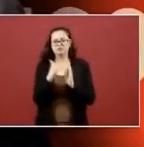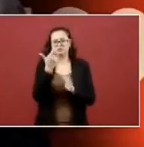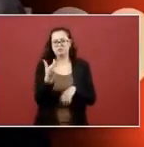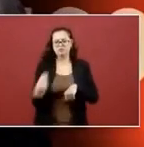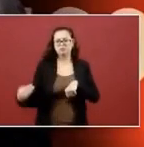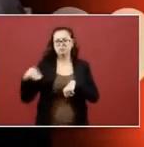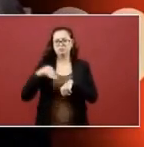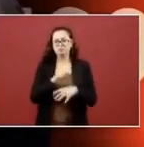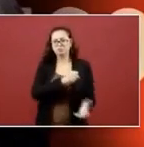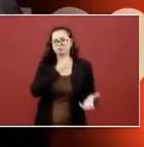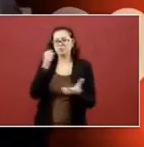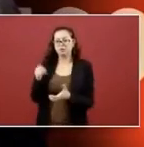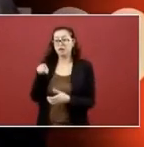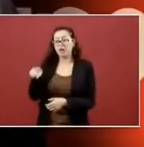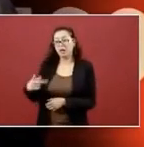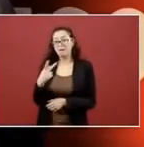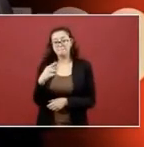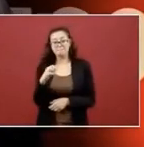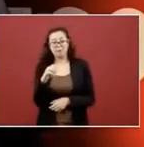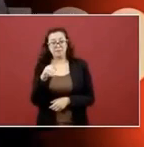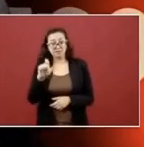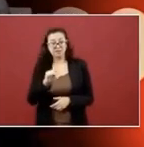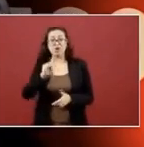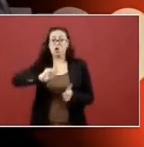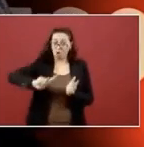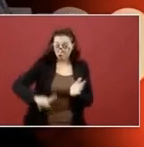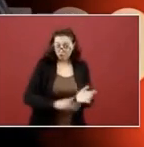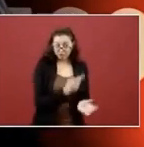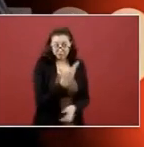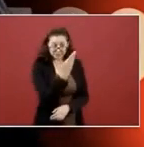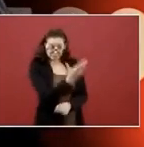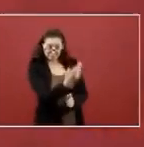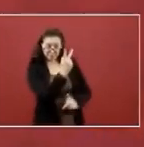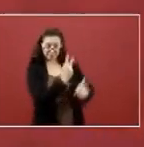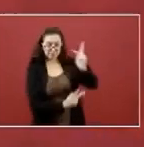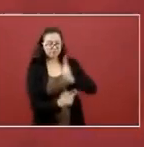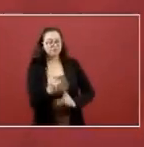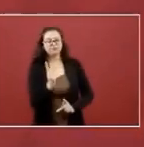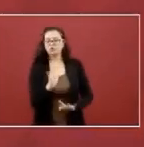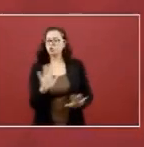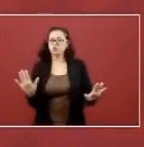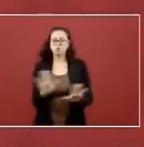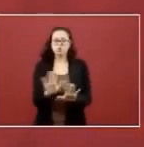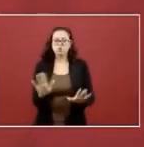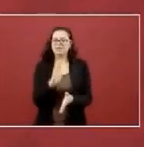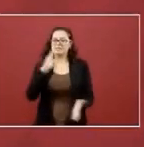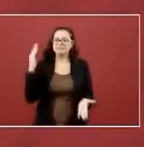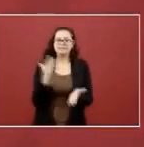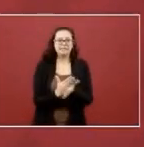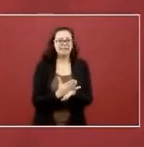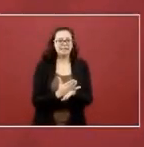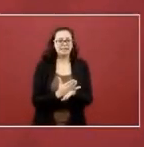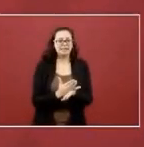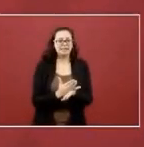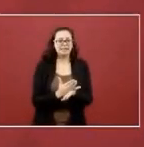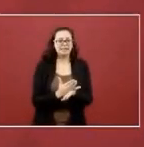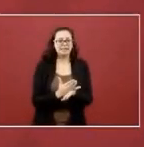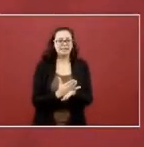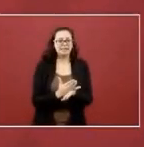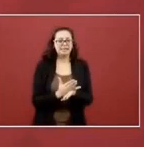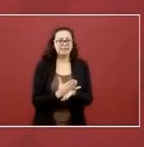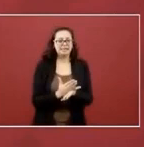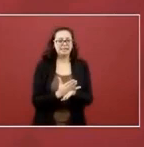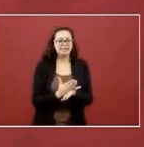le va a permitir a Pemex no endeudarse de manera neta, nada más refinanciar su deuda a lo largo del año.